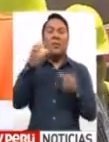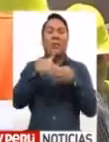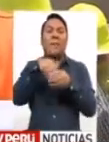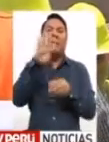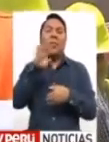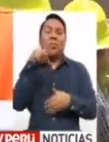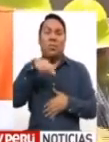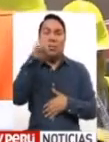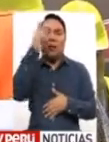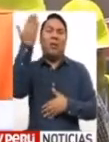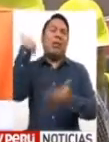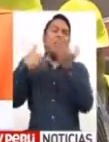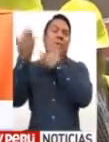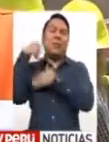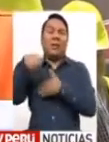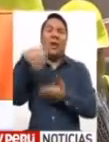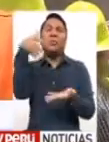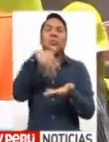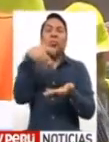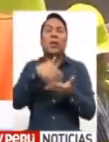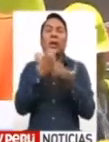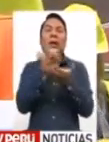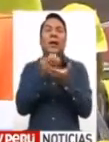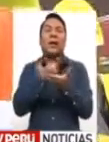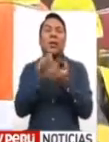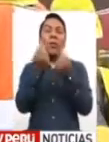ha estudiado economía